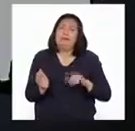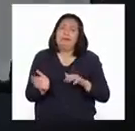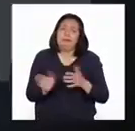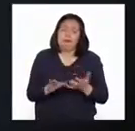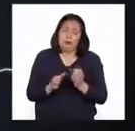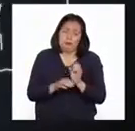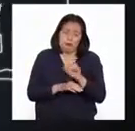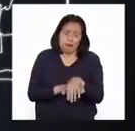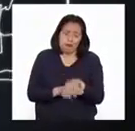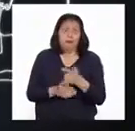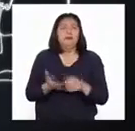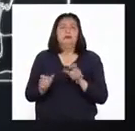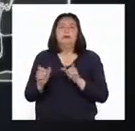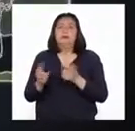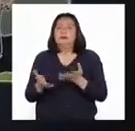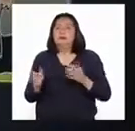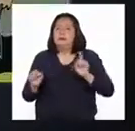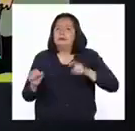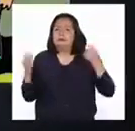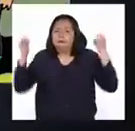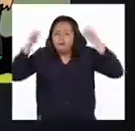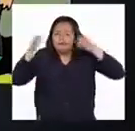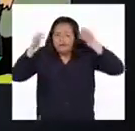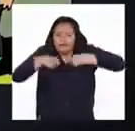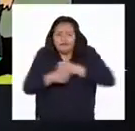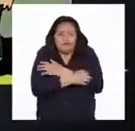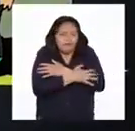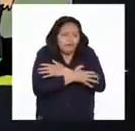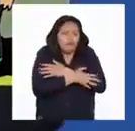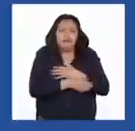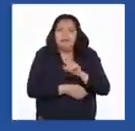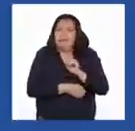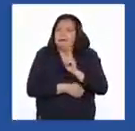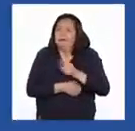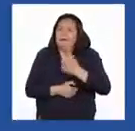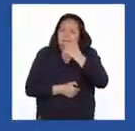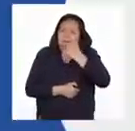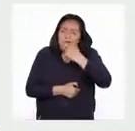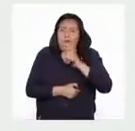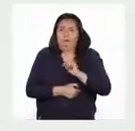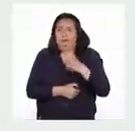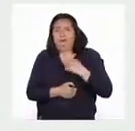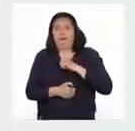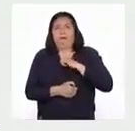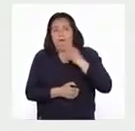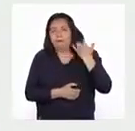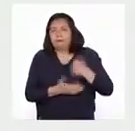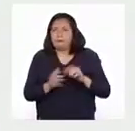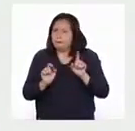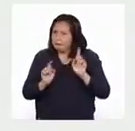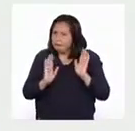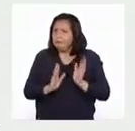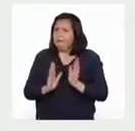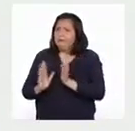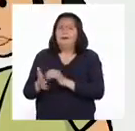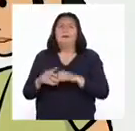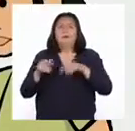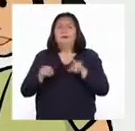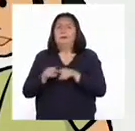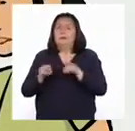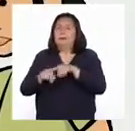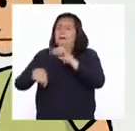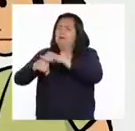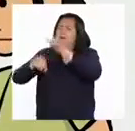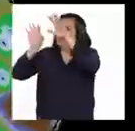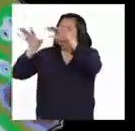las personas deben abrigarse bien para protegerse de los resfriados y la neumonía. También debemos estar preparados para las nevadas.